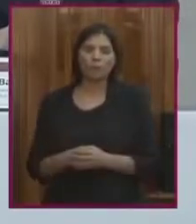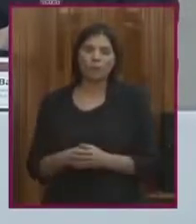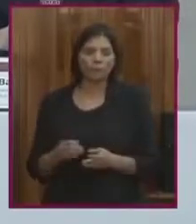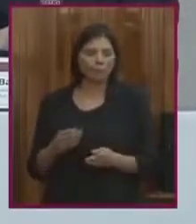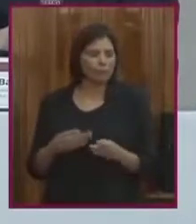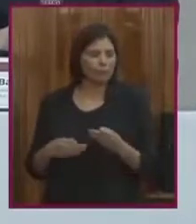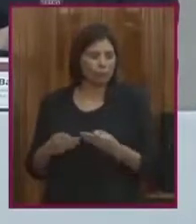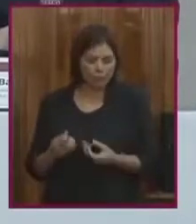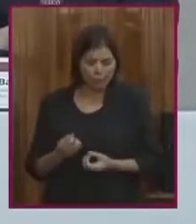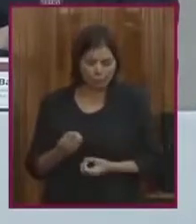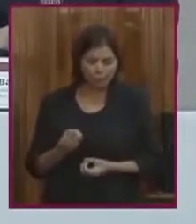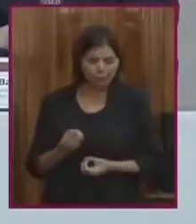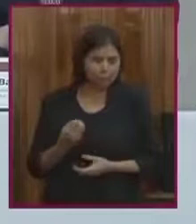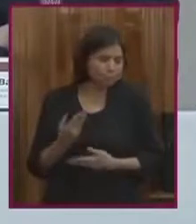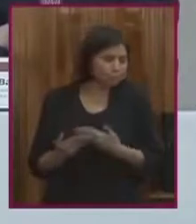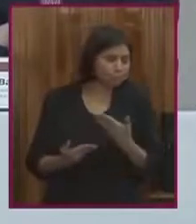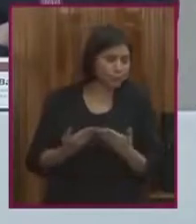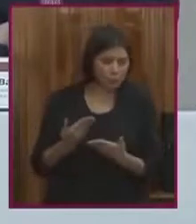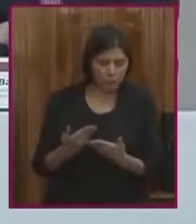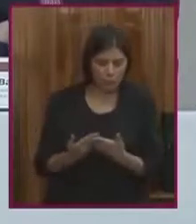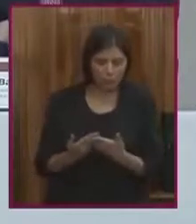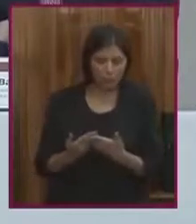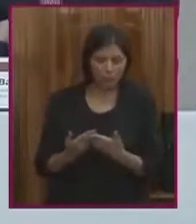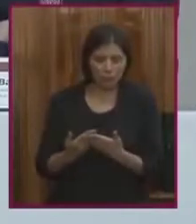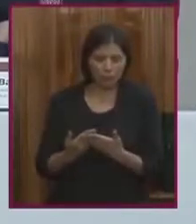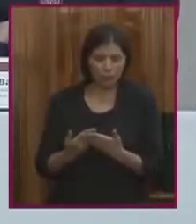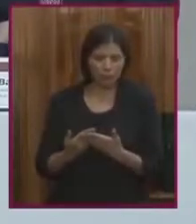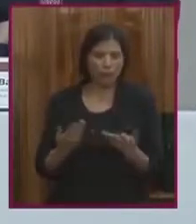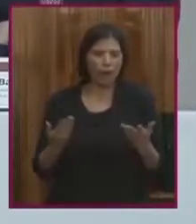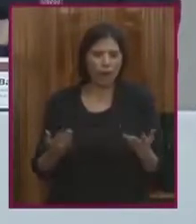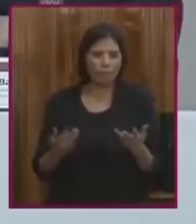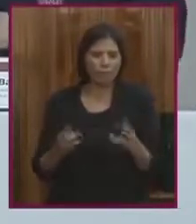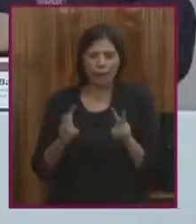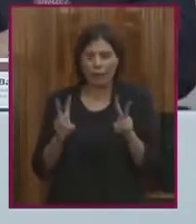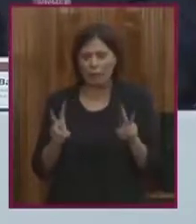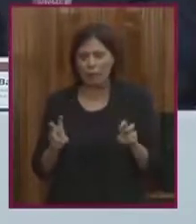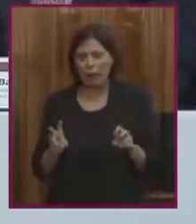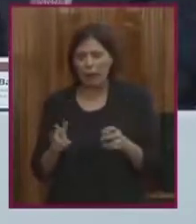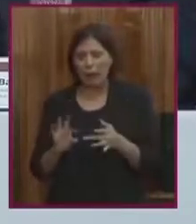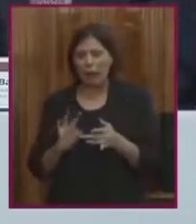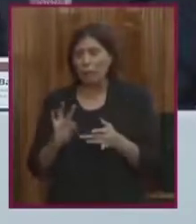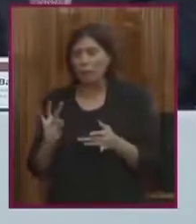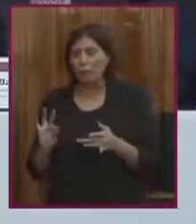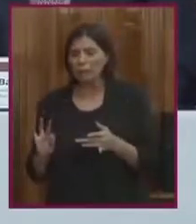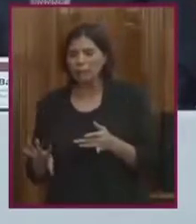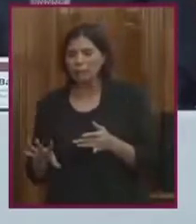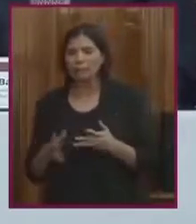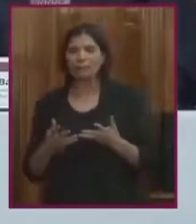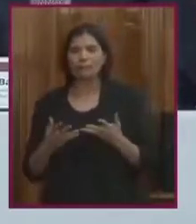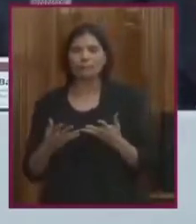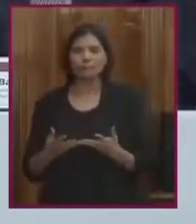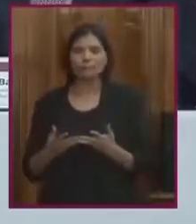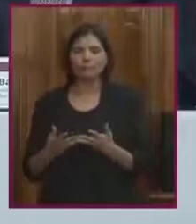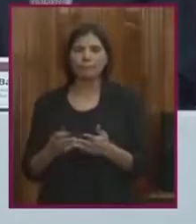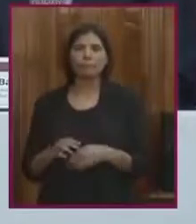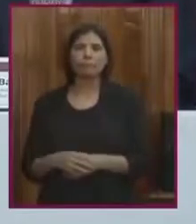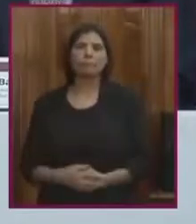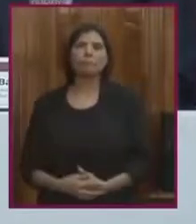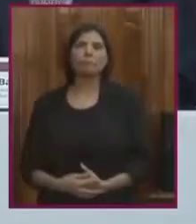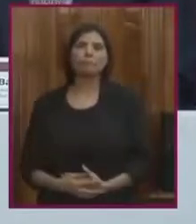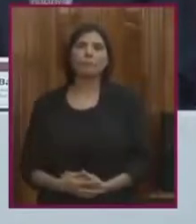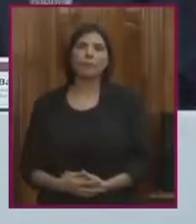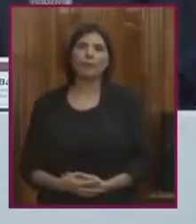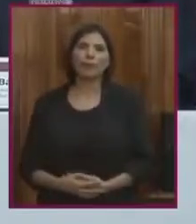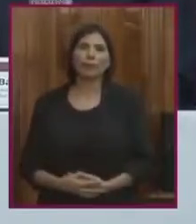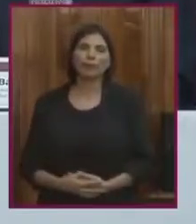la propuesta alrededor de la pedagogía, las pedagogías, la comunagogía, como dicen